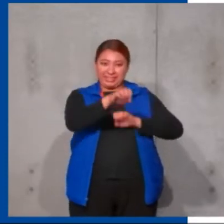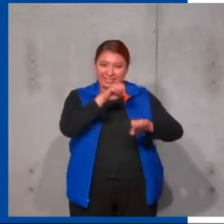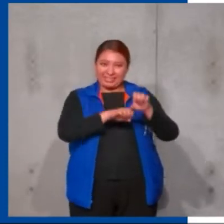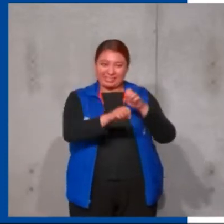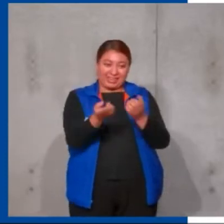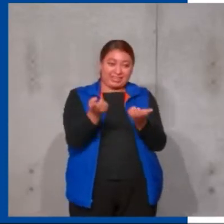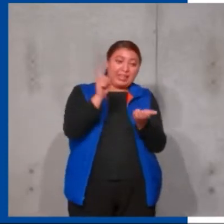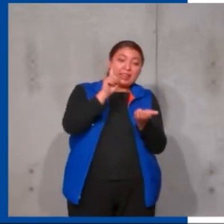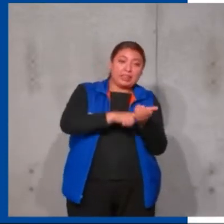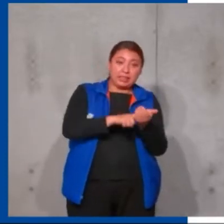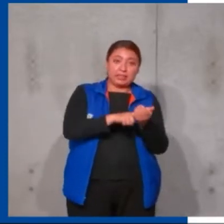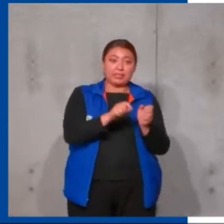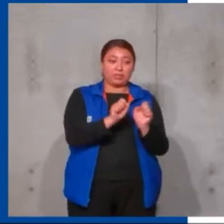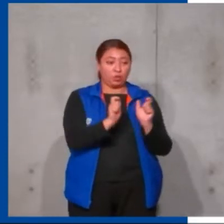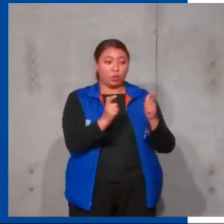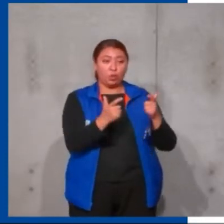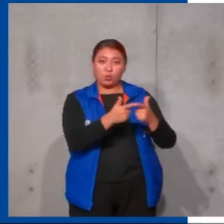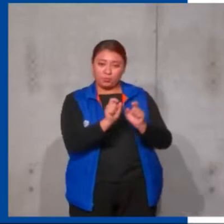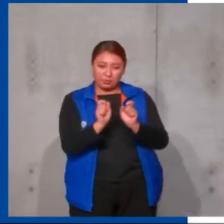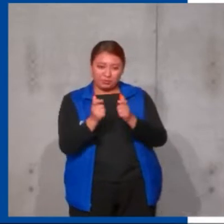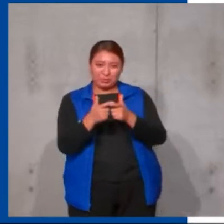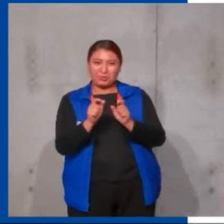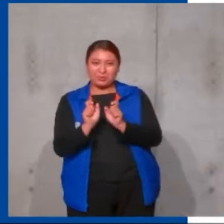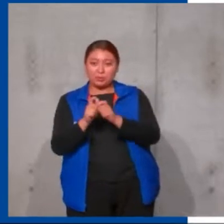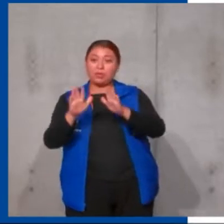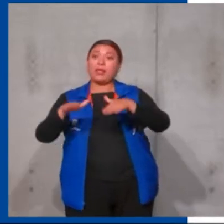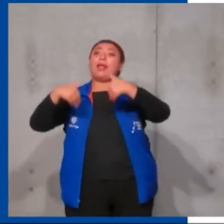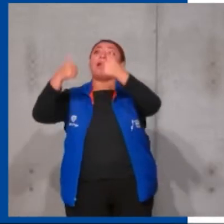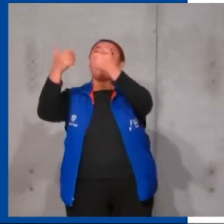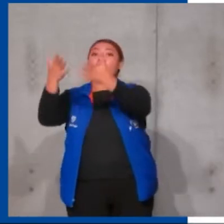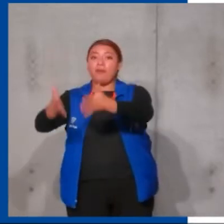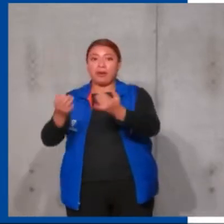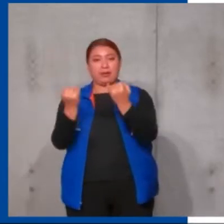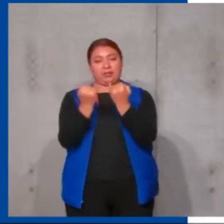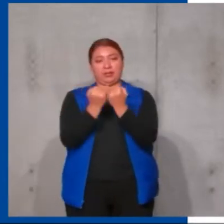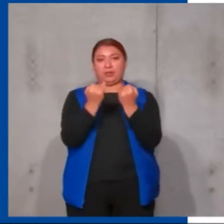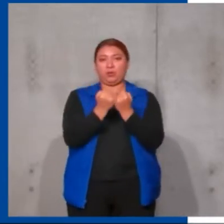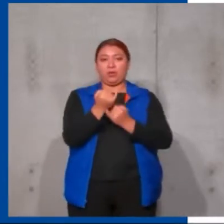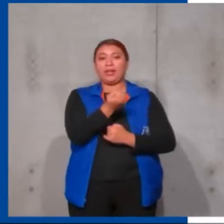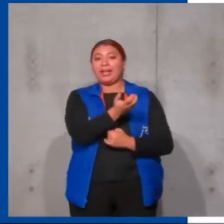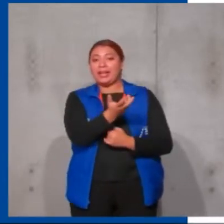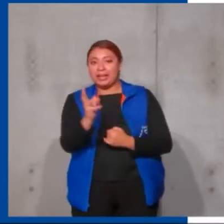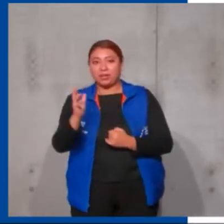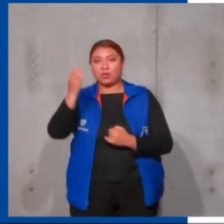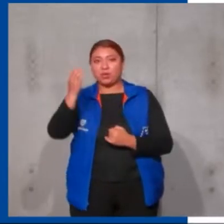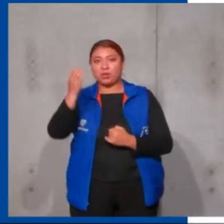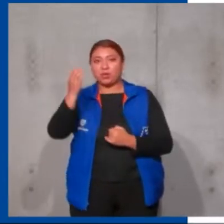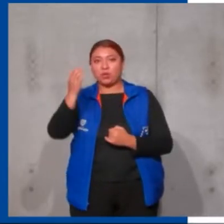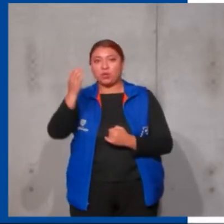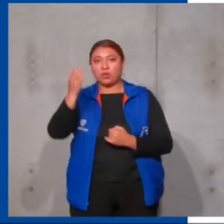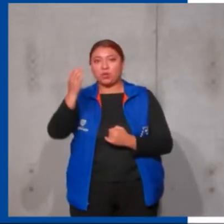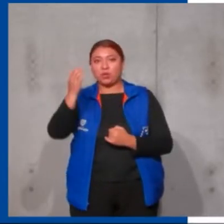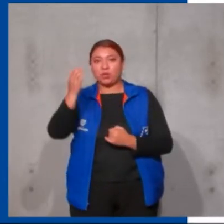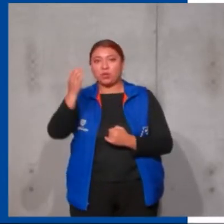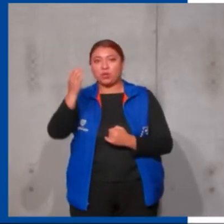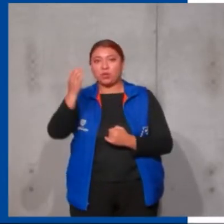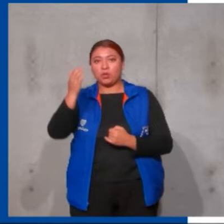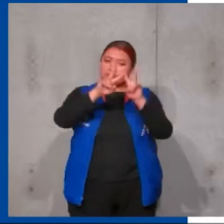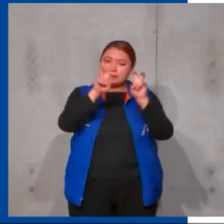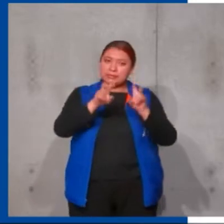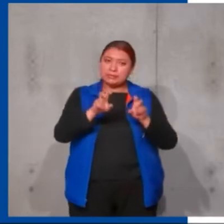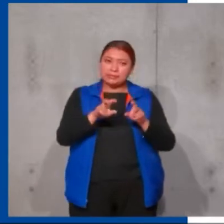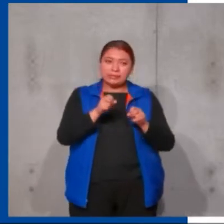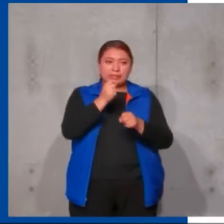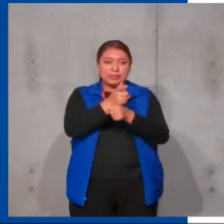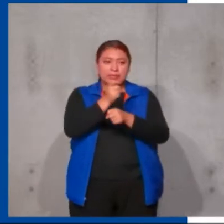interés internos y con nuestros grupos de interés también externos. Y necesitamos conocer si